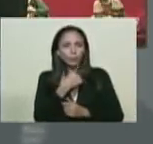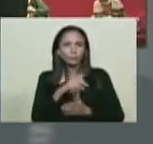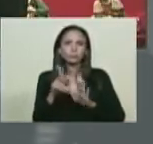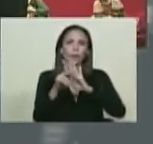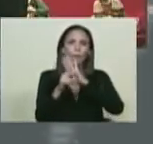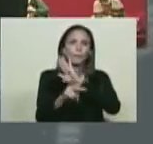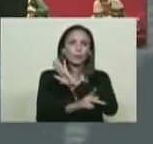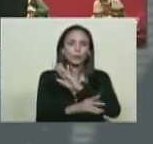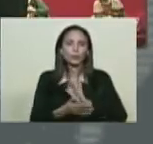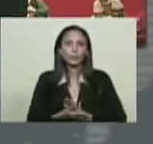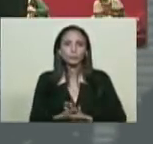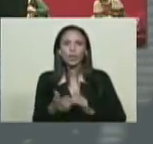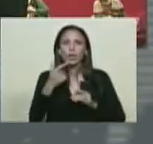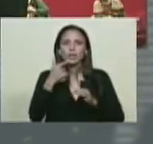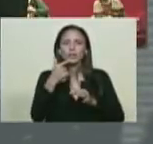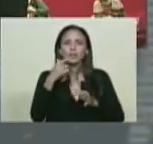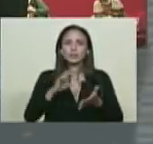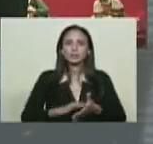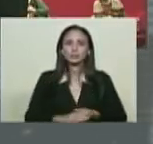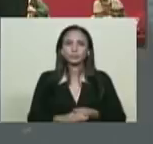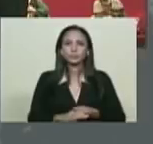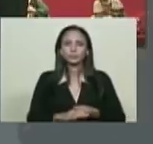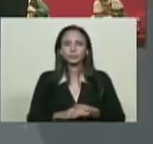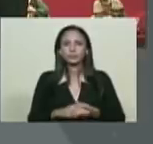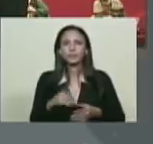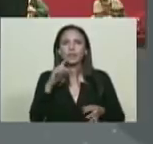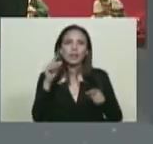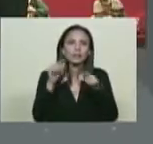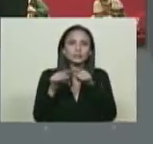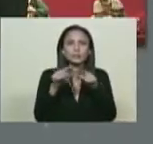llama Sapeando.